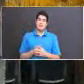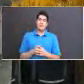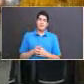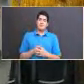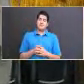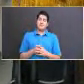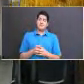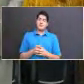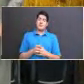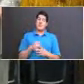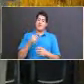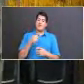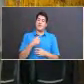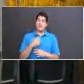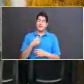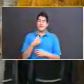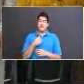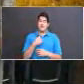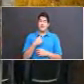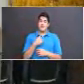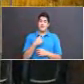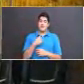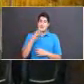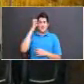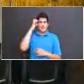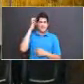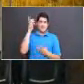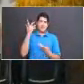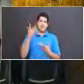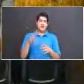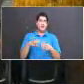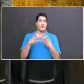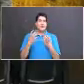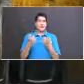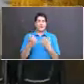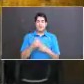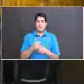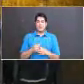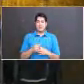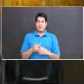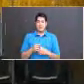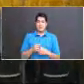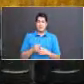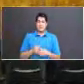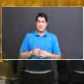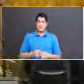Yo glorificado, ¿cómo? Hermano, si a duras penas puedo gritar.